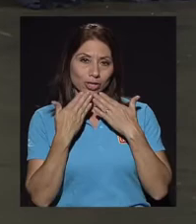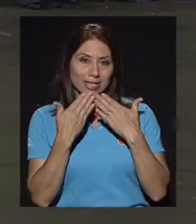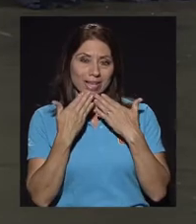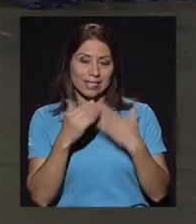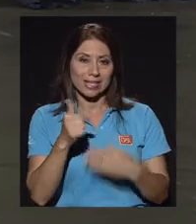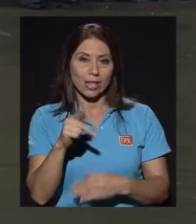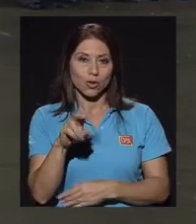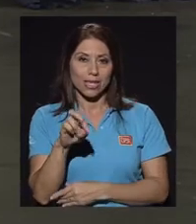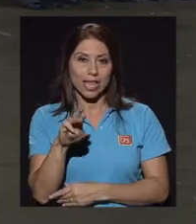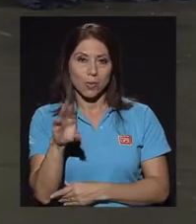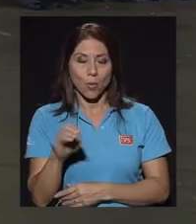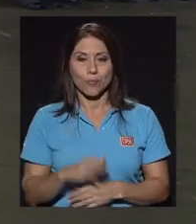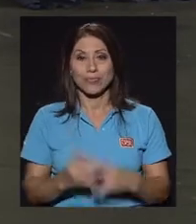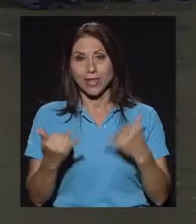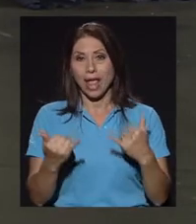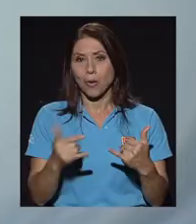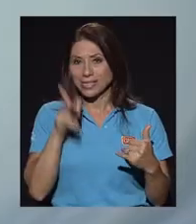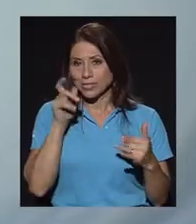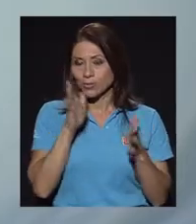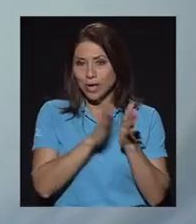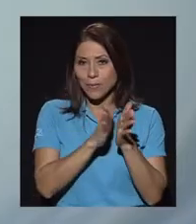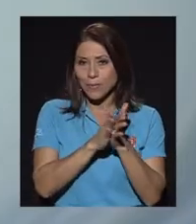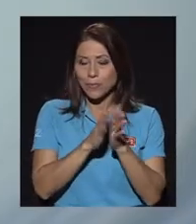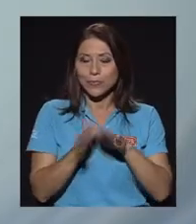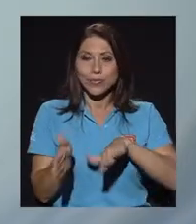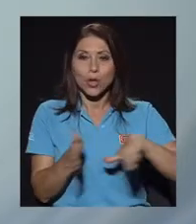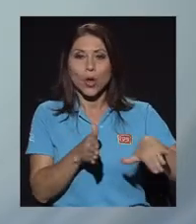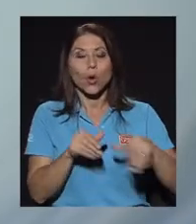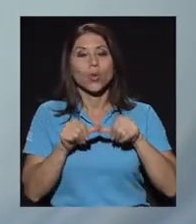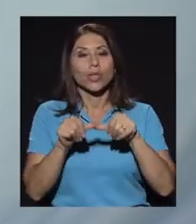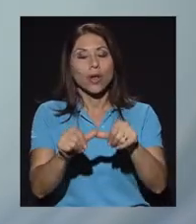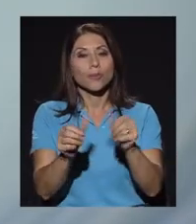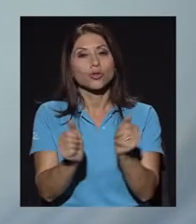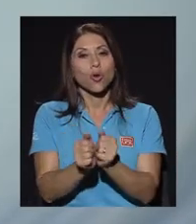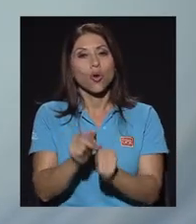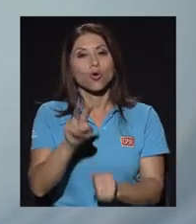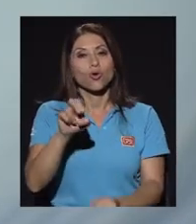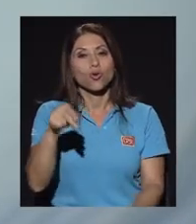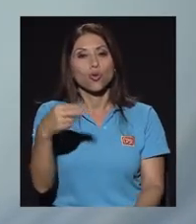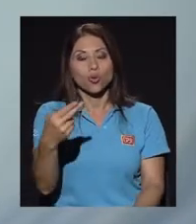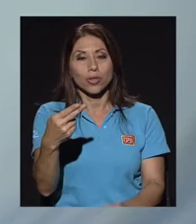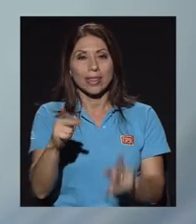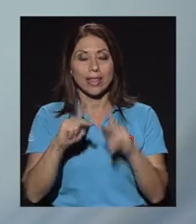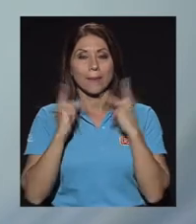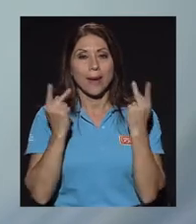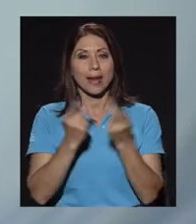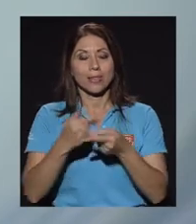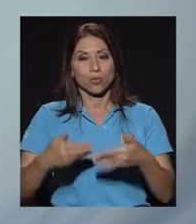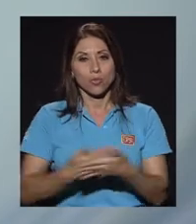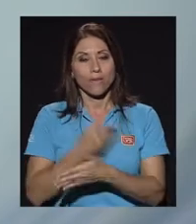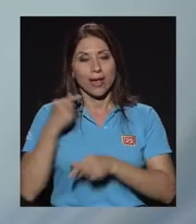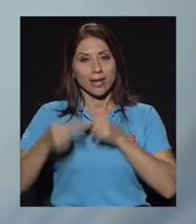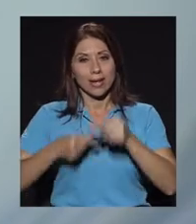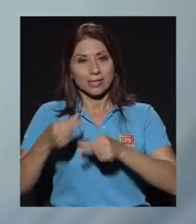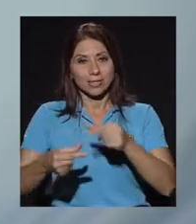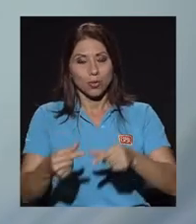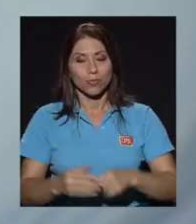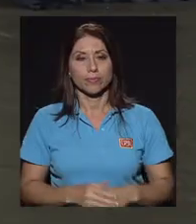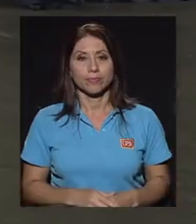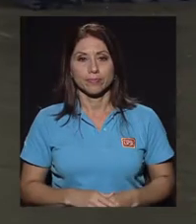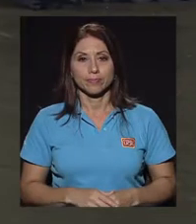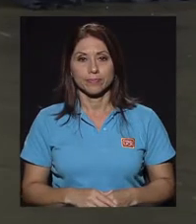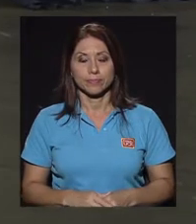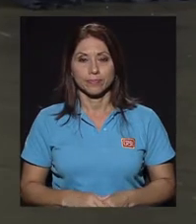Muchas gracias, don Guillermo. Continuamos con doña Ruth, del Partido Nueva Generación.